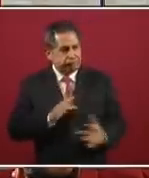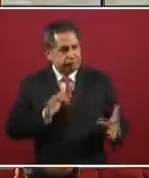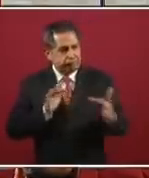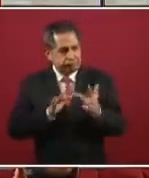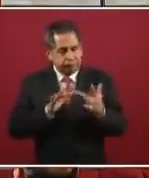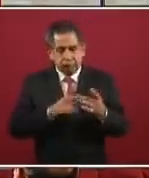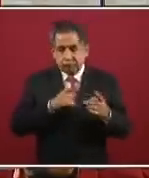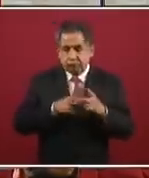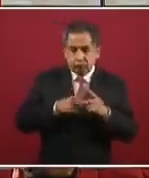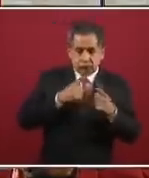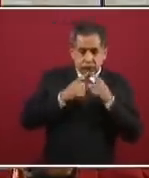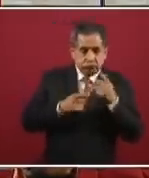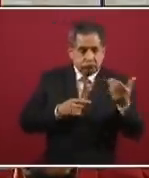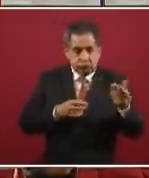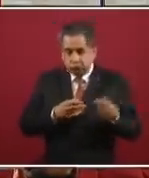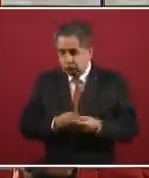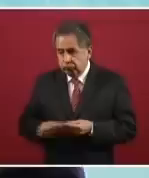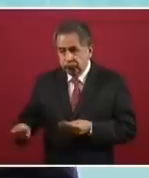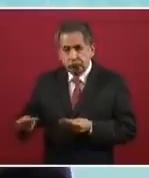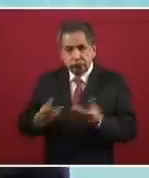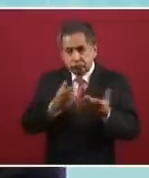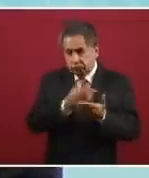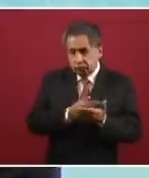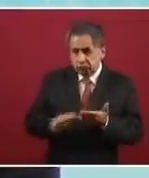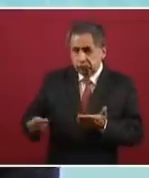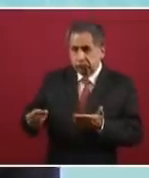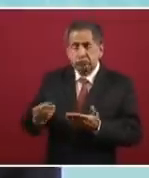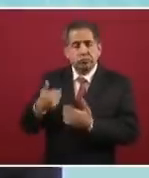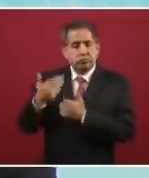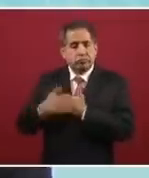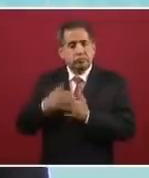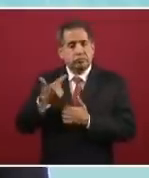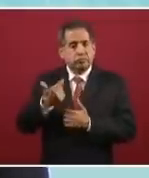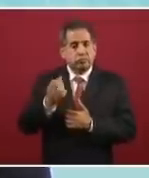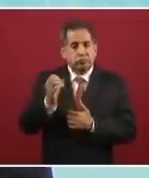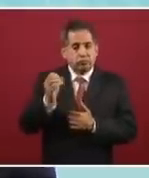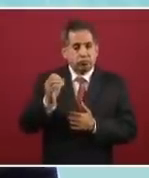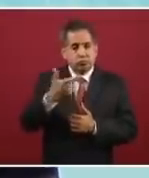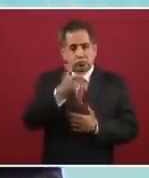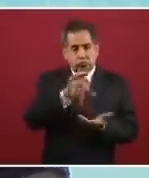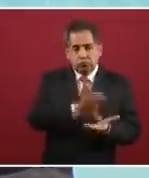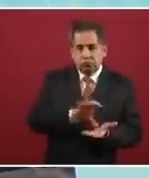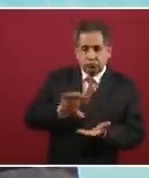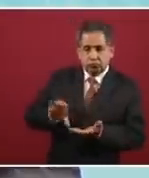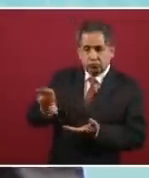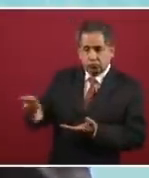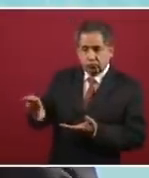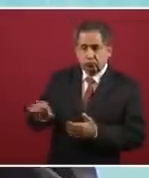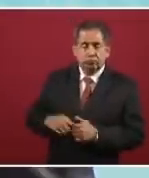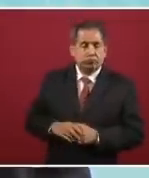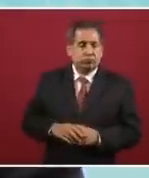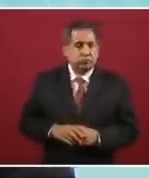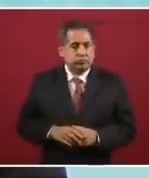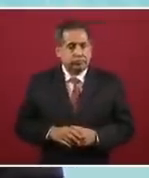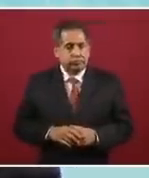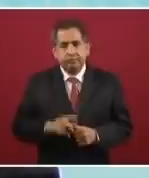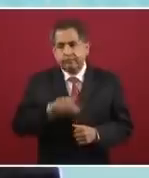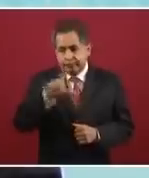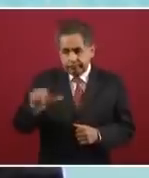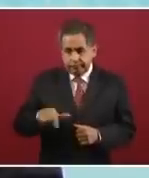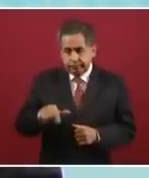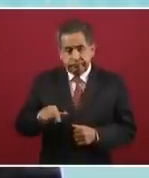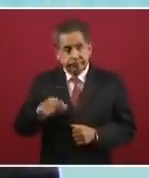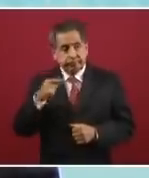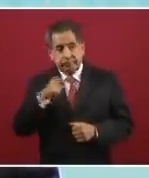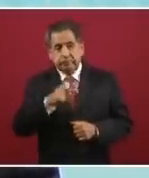Unidos está canalizando estos recursos, en el mes de octubre. Después vamos a tener también una visita a México